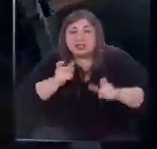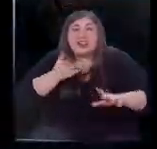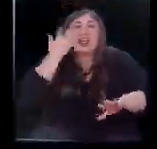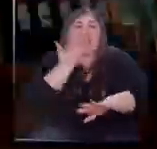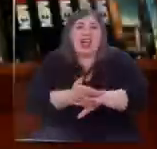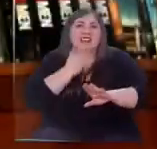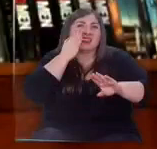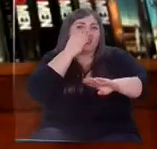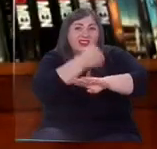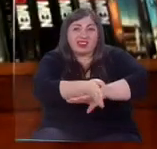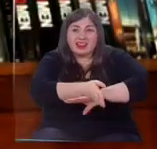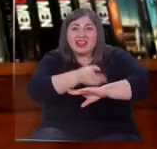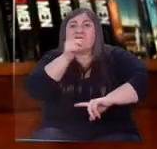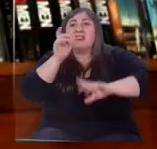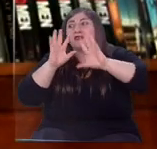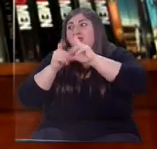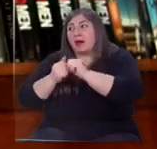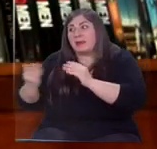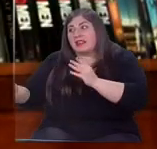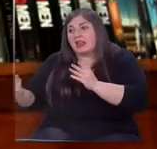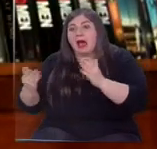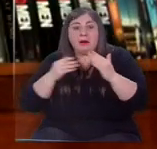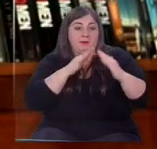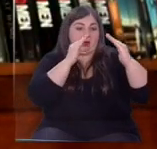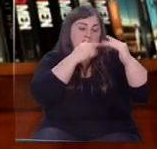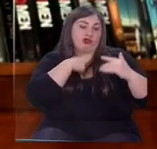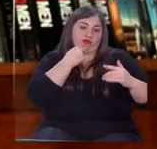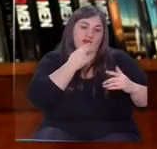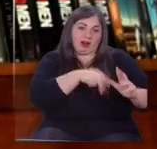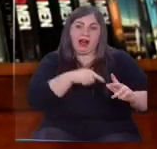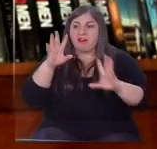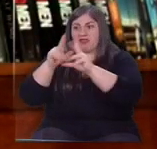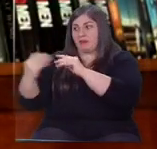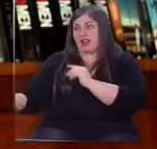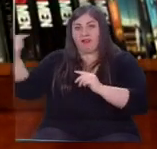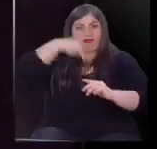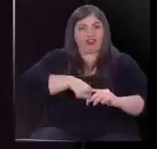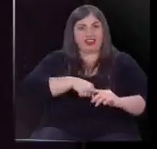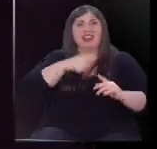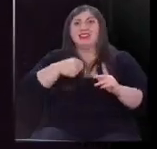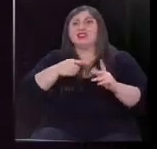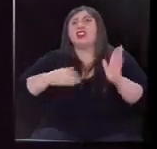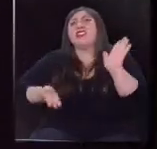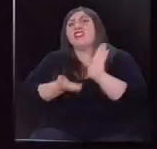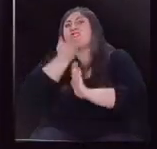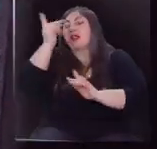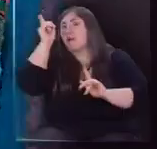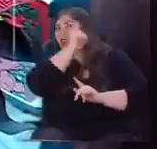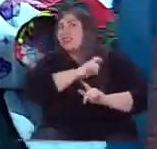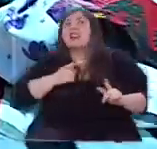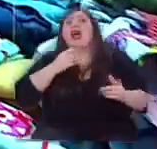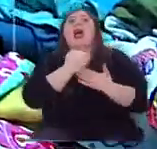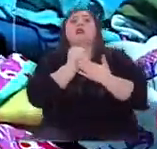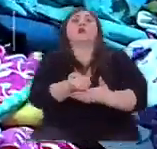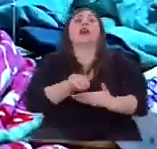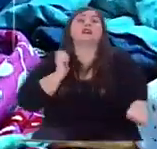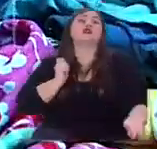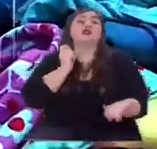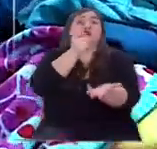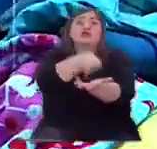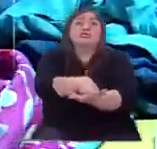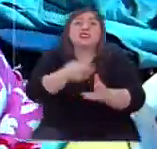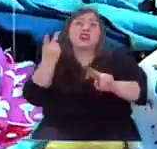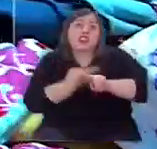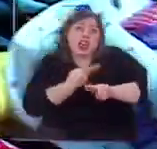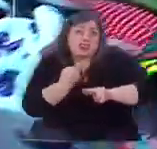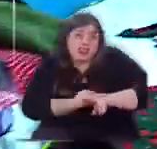en los bloques que tienen familias allegadas, que son los niveles más críticos, y poder relocalizar a esas familias con subsidios de arriendo hacia otras